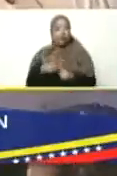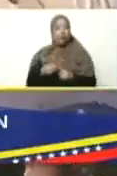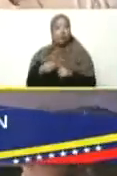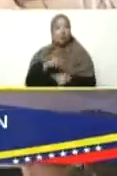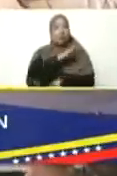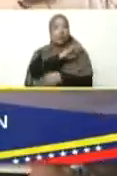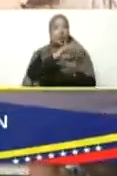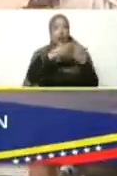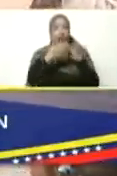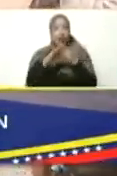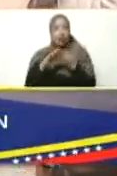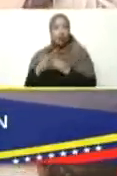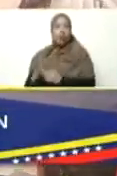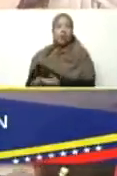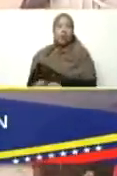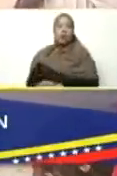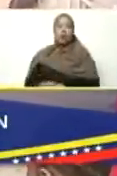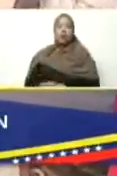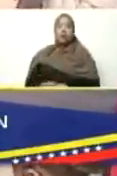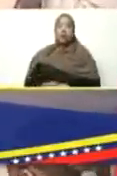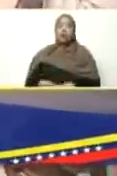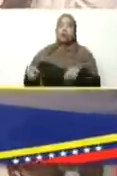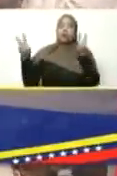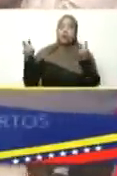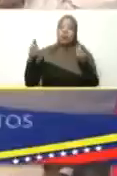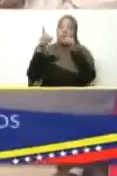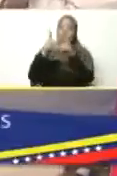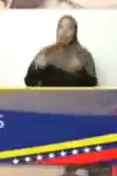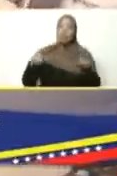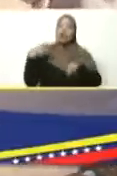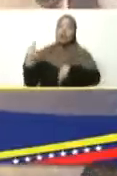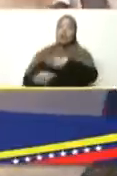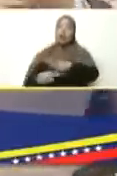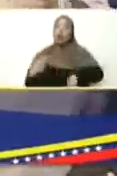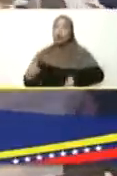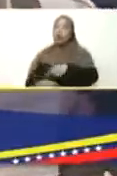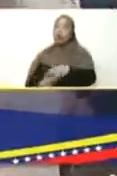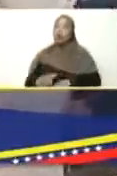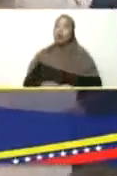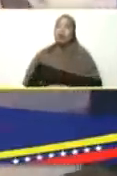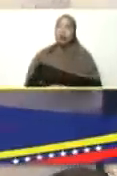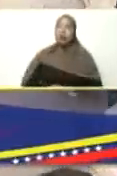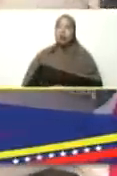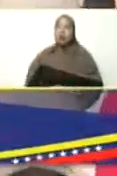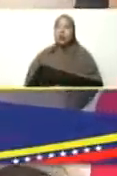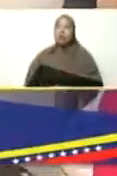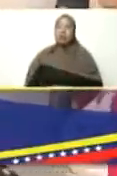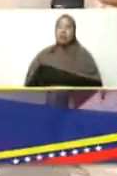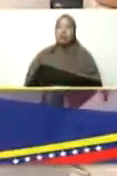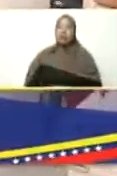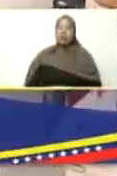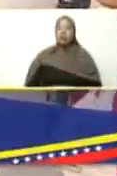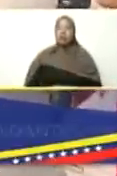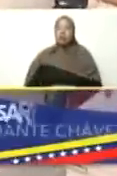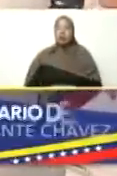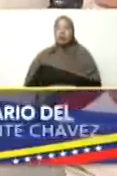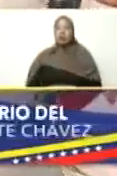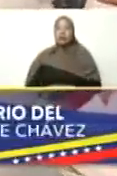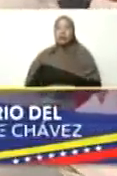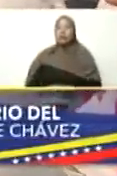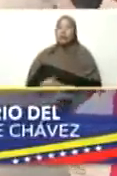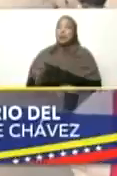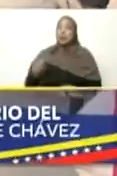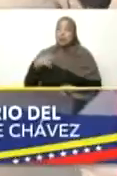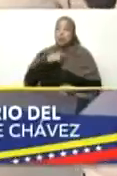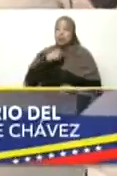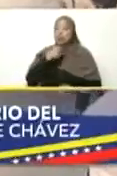comunas y además con una nueva hegemonía democrática y revolucionaria. ¿Qué dice Jennifer? ¿Qué me dice aquí? No, nosotros arrancamos. Encantados